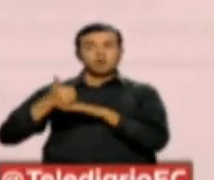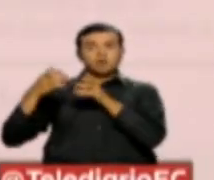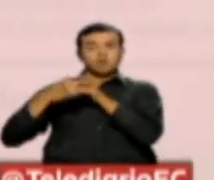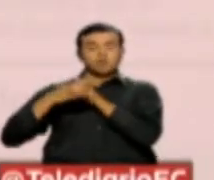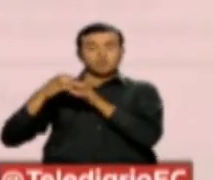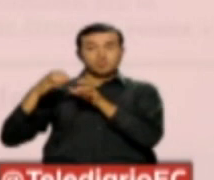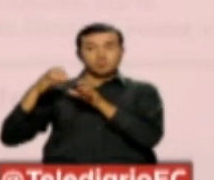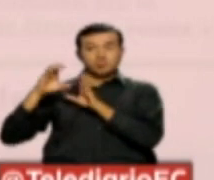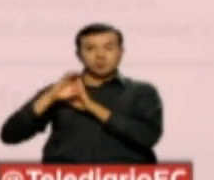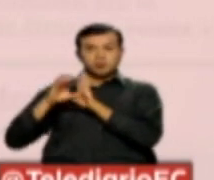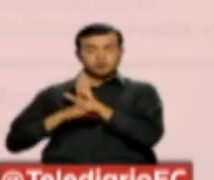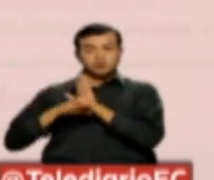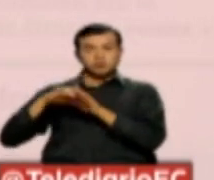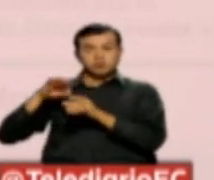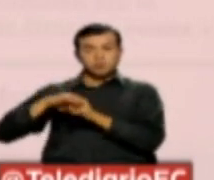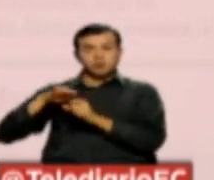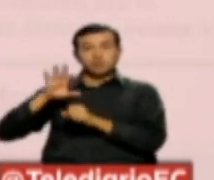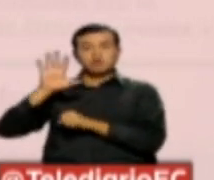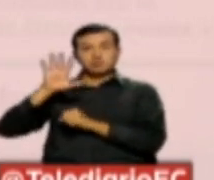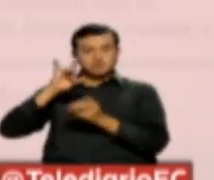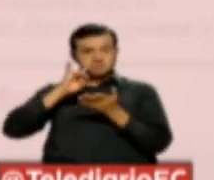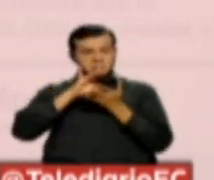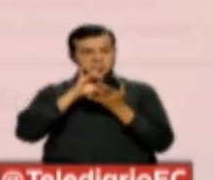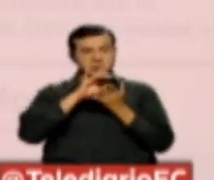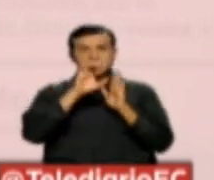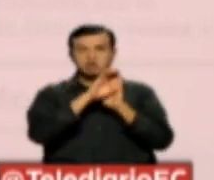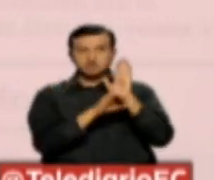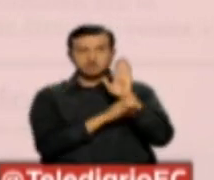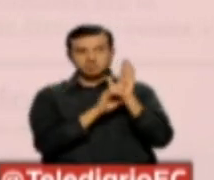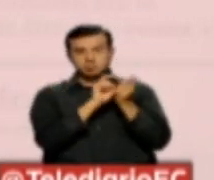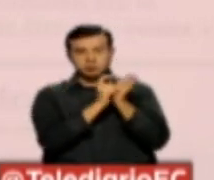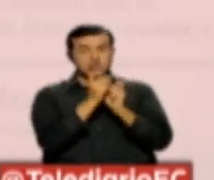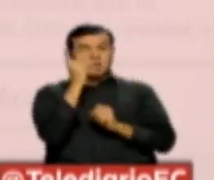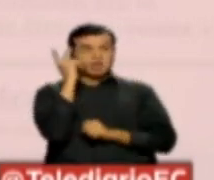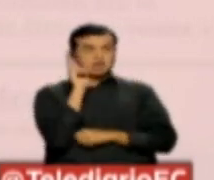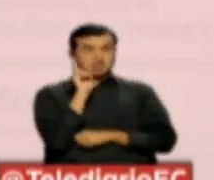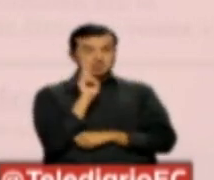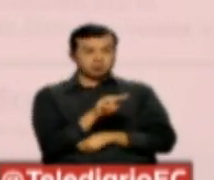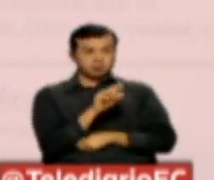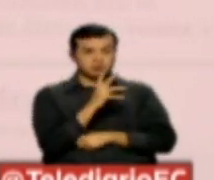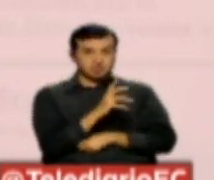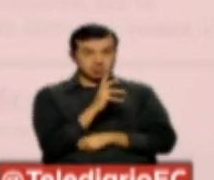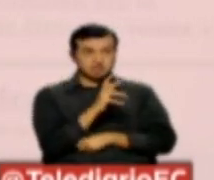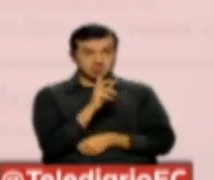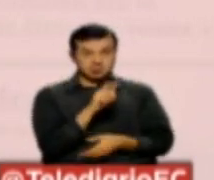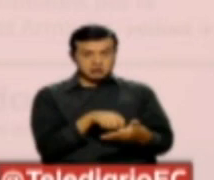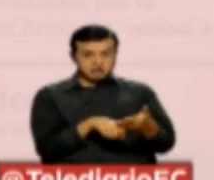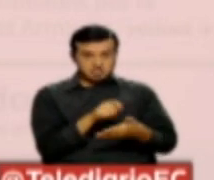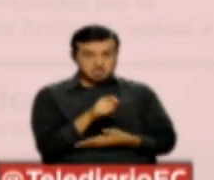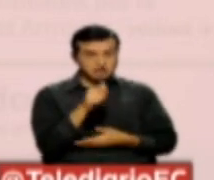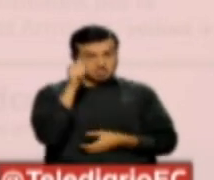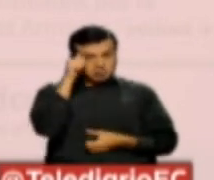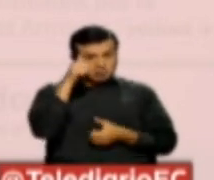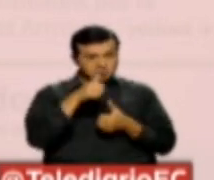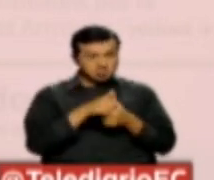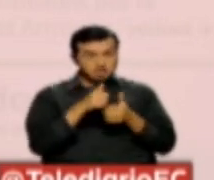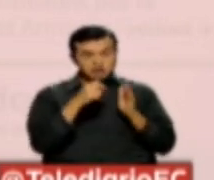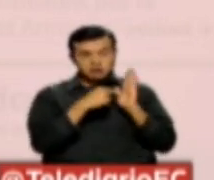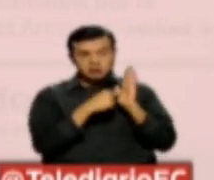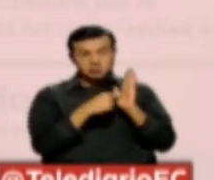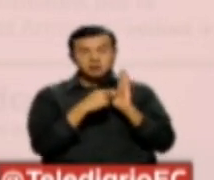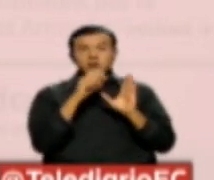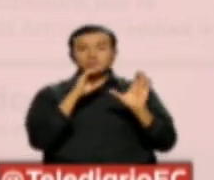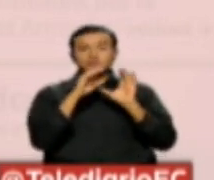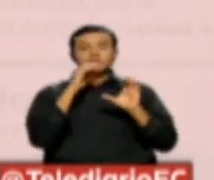cinco votos contra cuatro los cambios a la carta magna que fueron aprobados por la asamblea nacional y recordemos constaba la